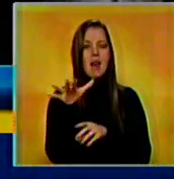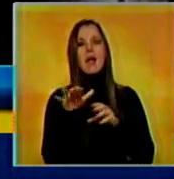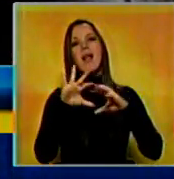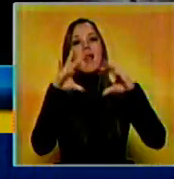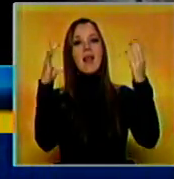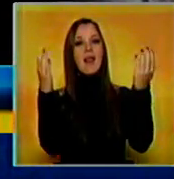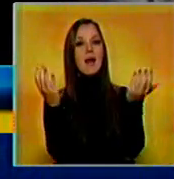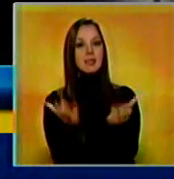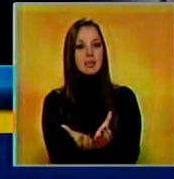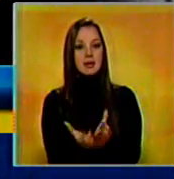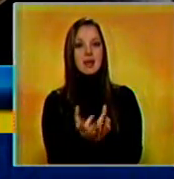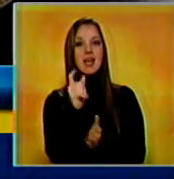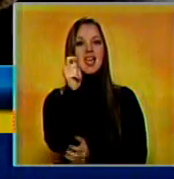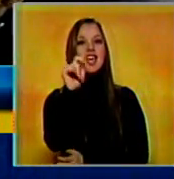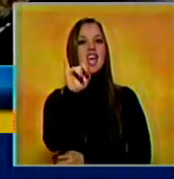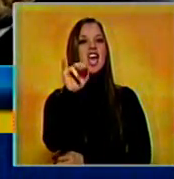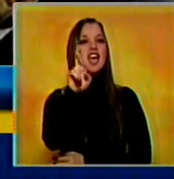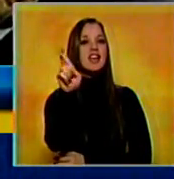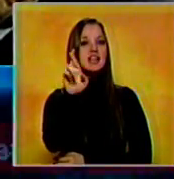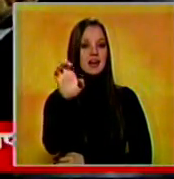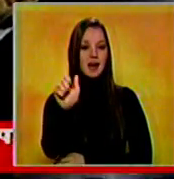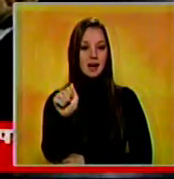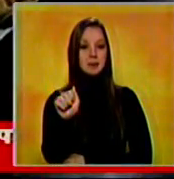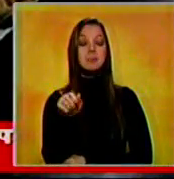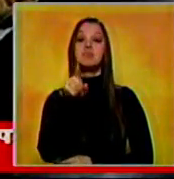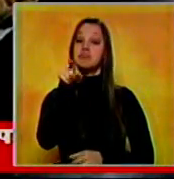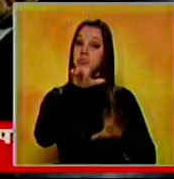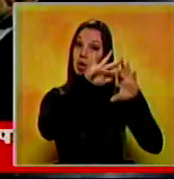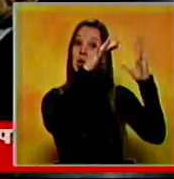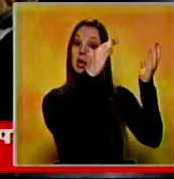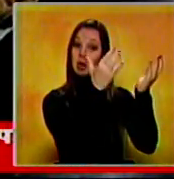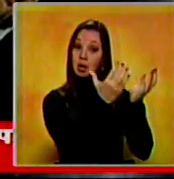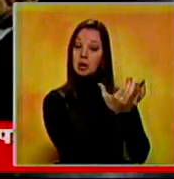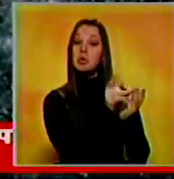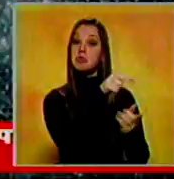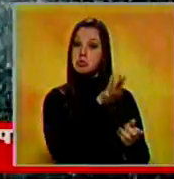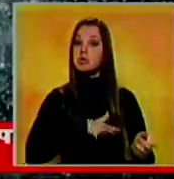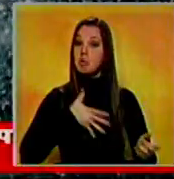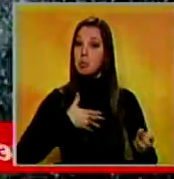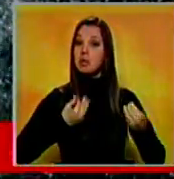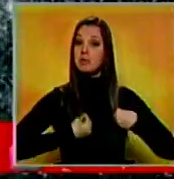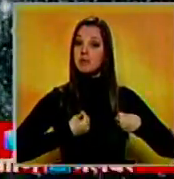nuevos planetas son candidatos prometedores como hábitat